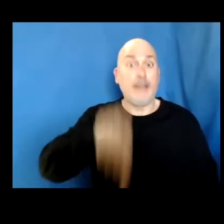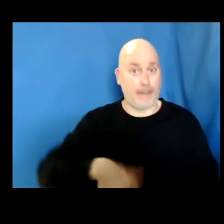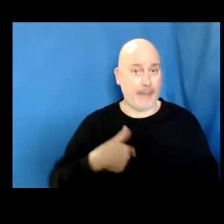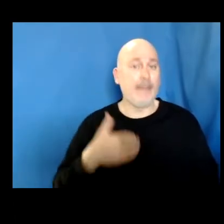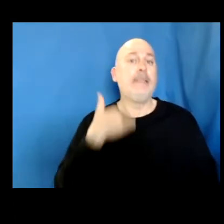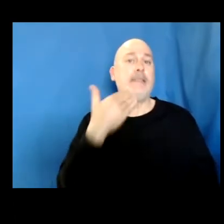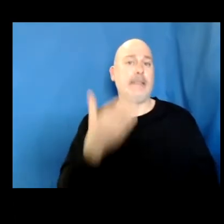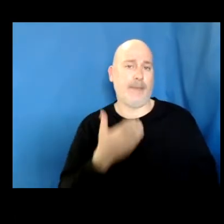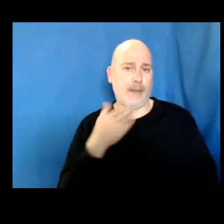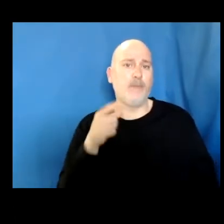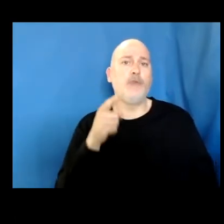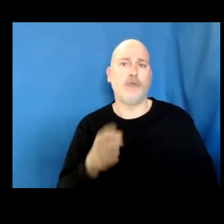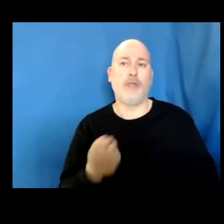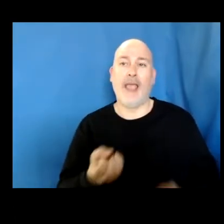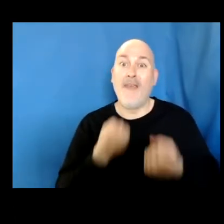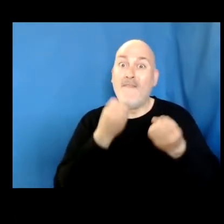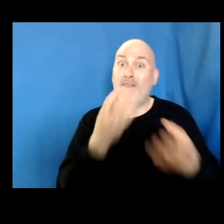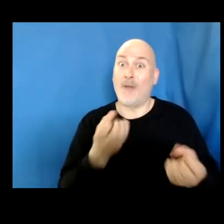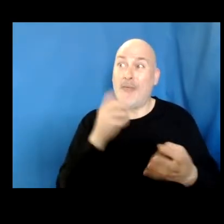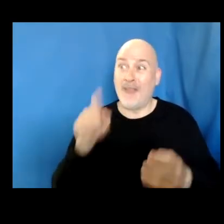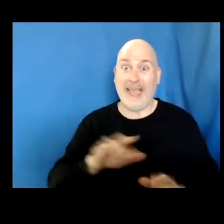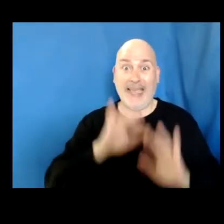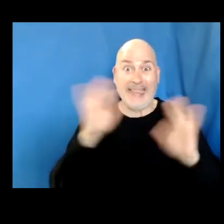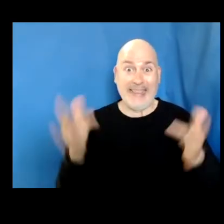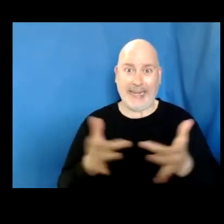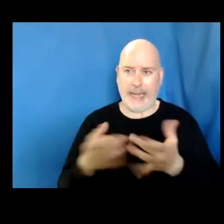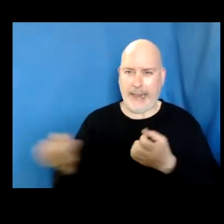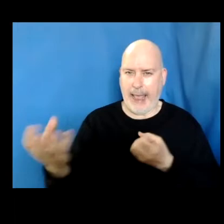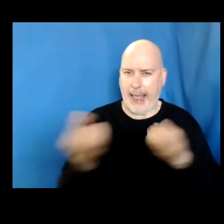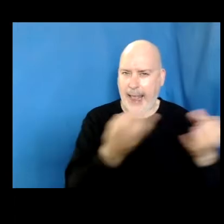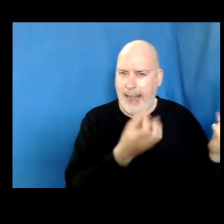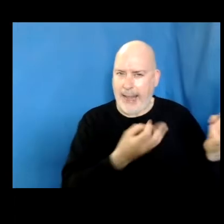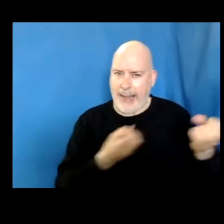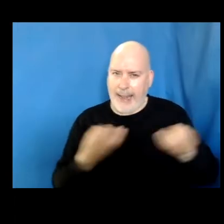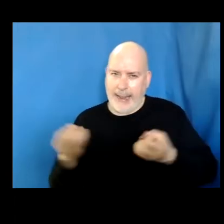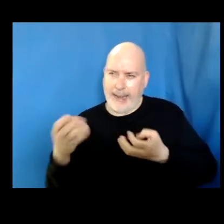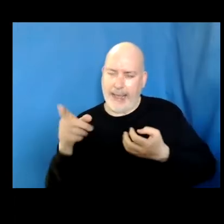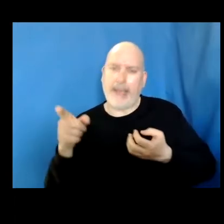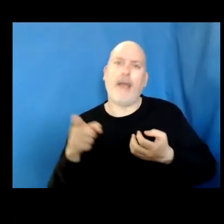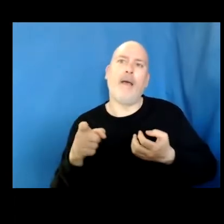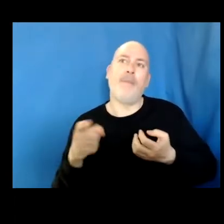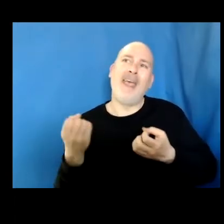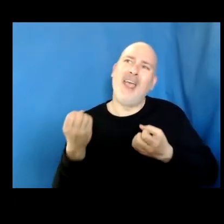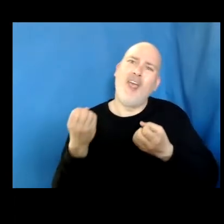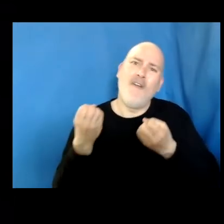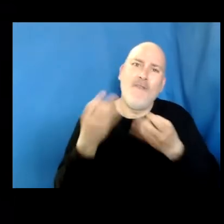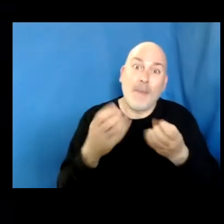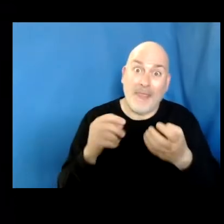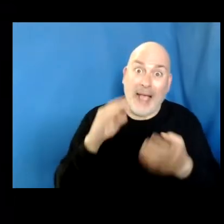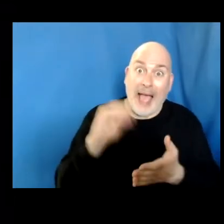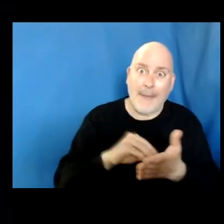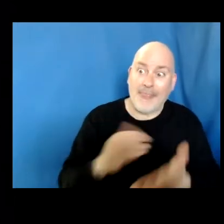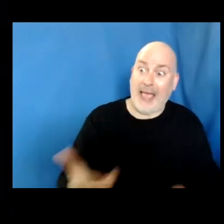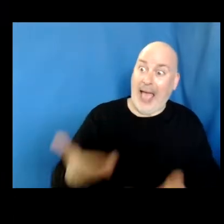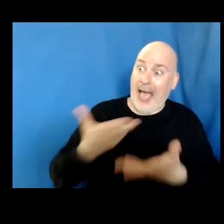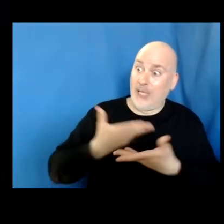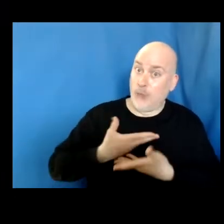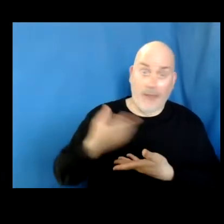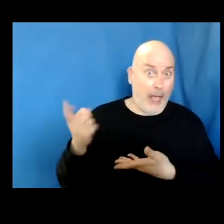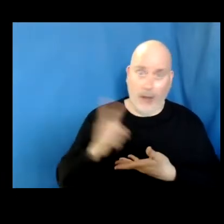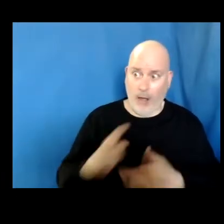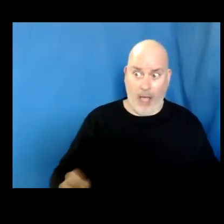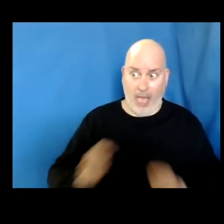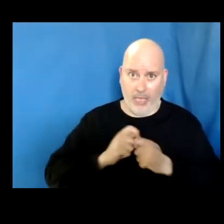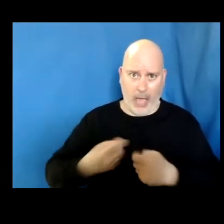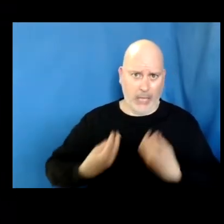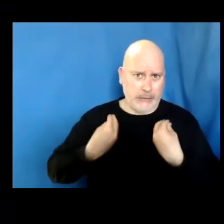hay muchas informaciones por Internet. Hay informaciones que más que ayudarnos nos generan una angustia mayor.